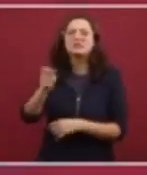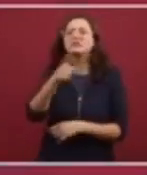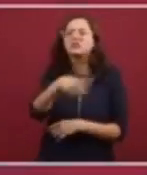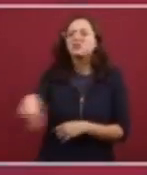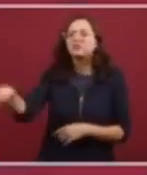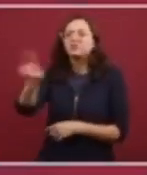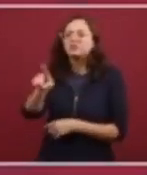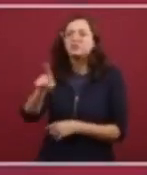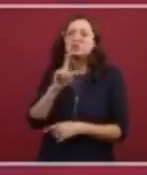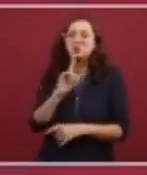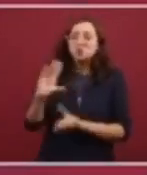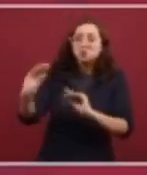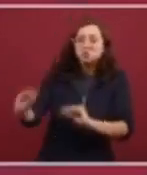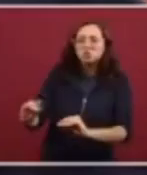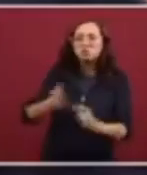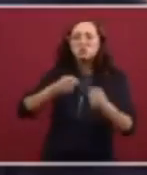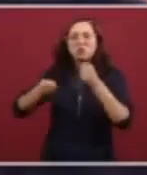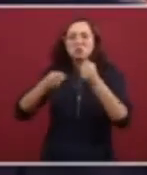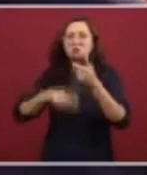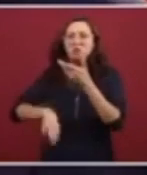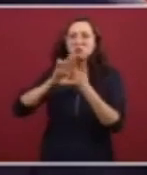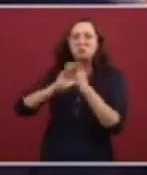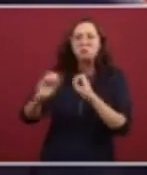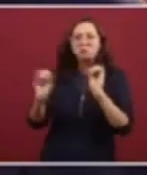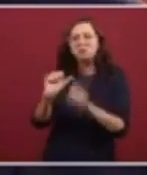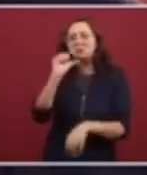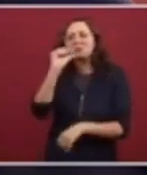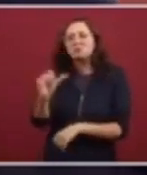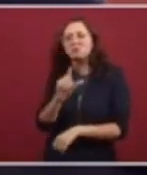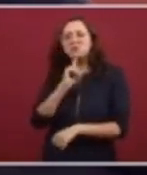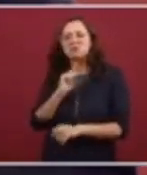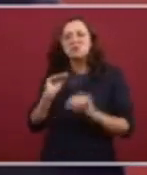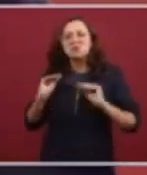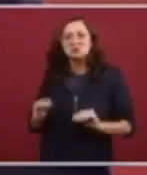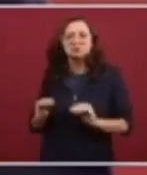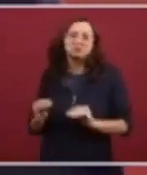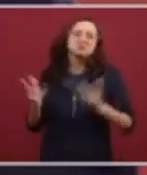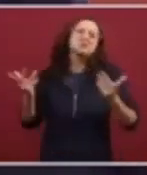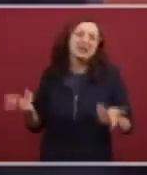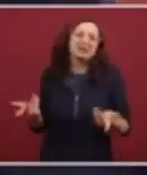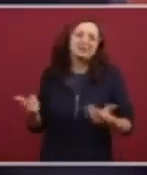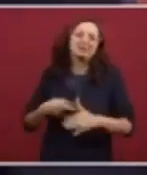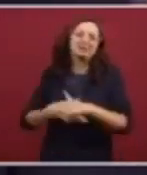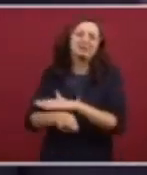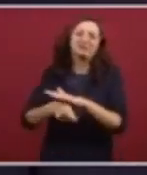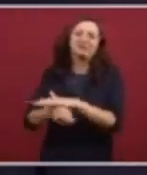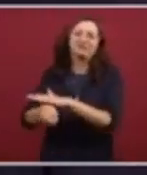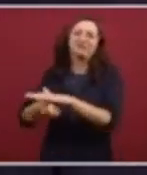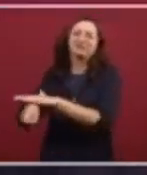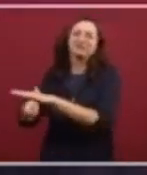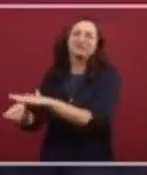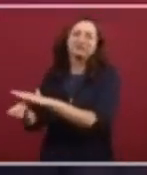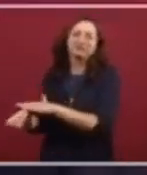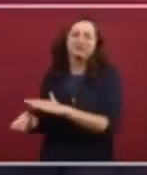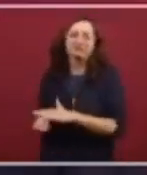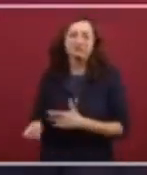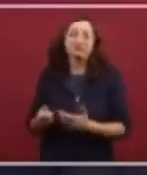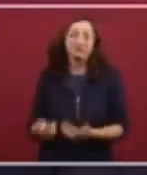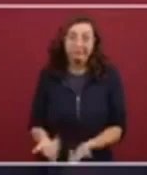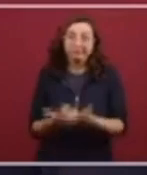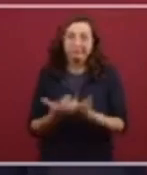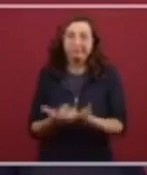para que el gallo se callara este repartían más y